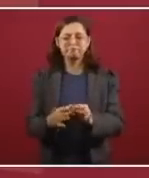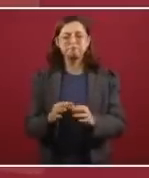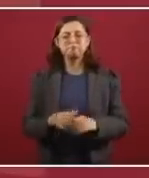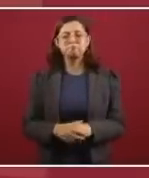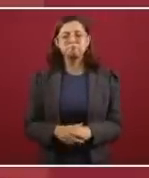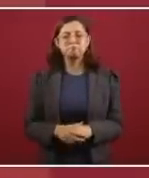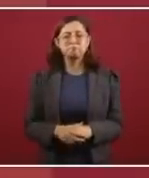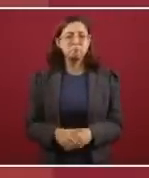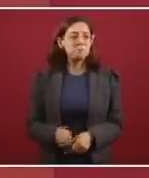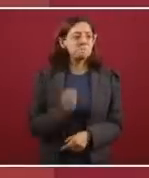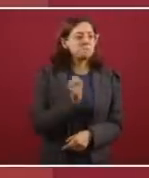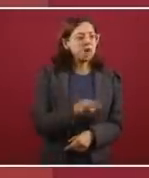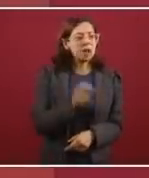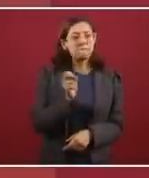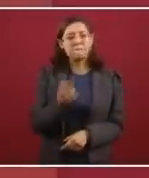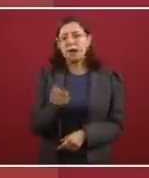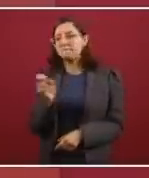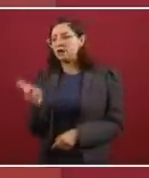no haya privilegios,